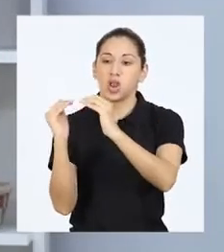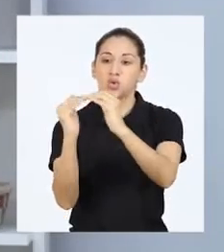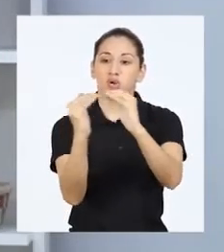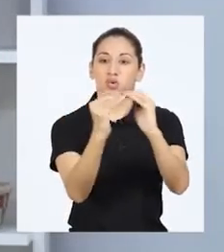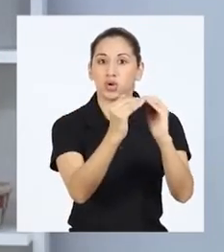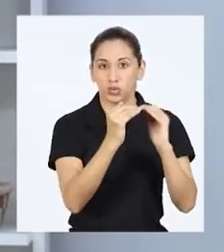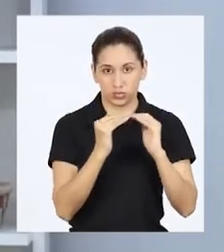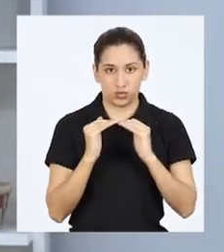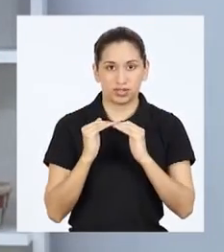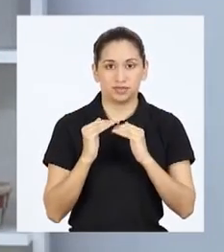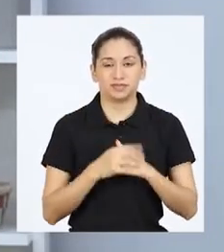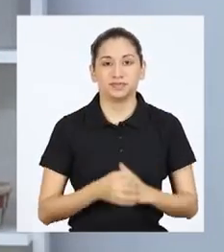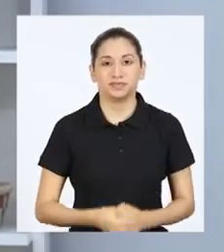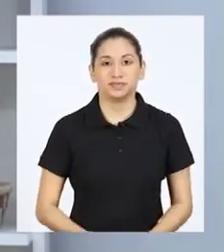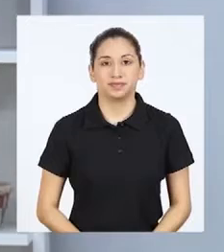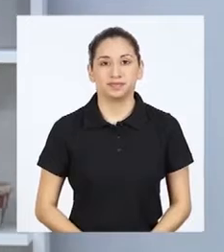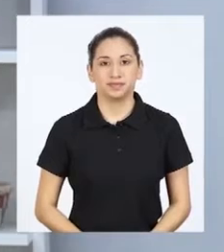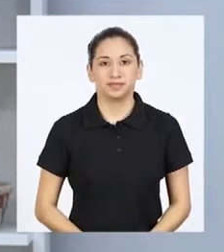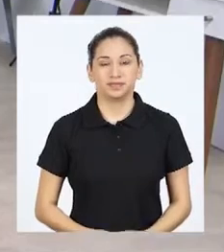alineados.